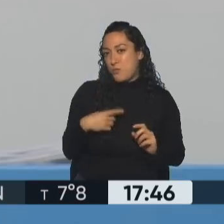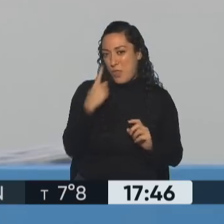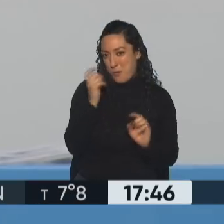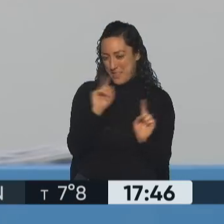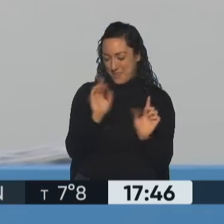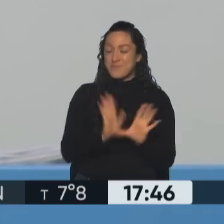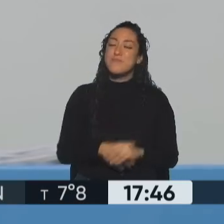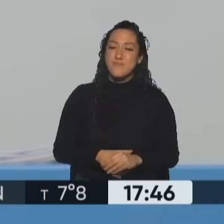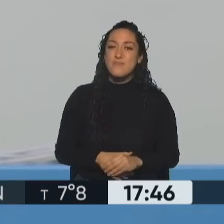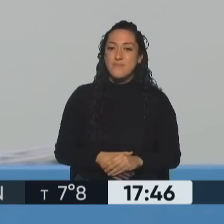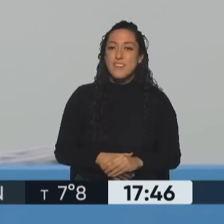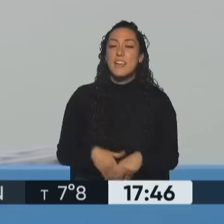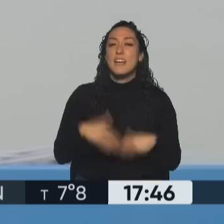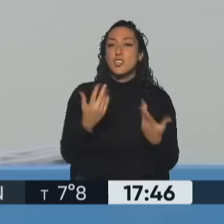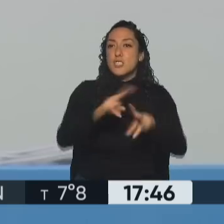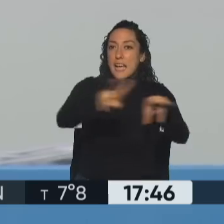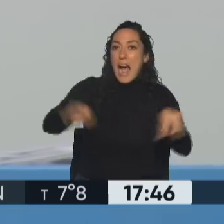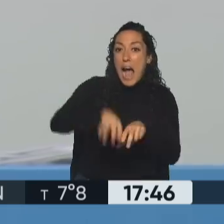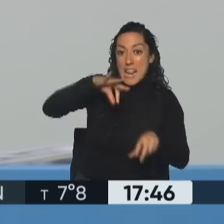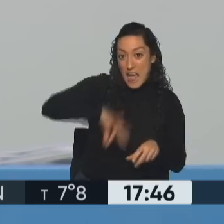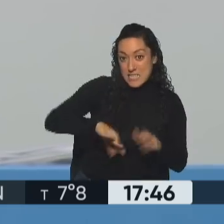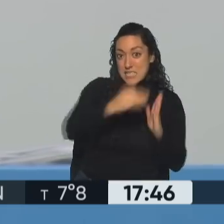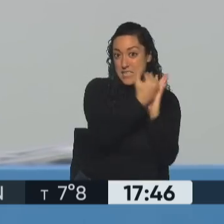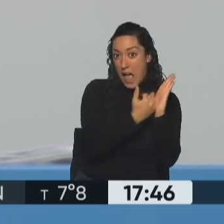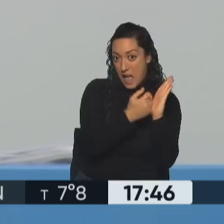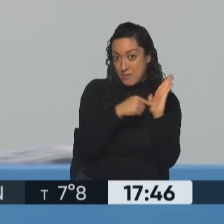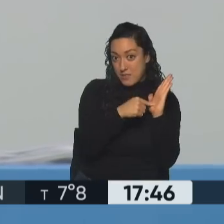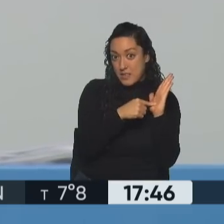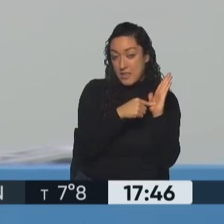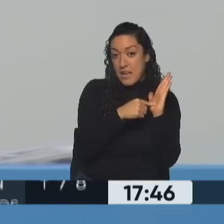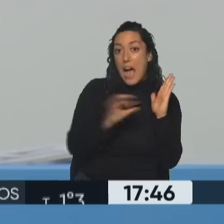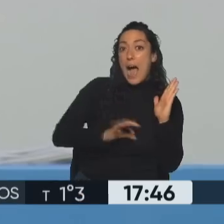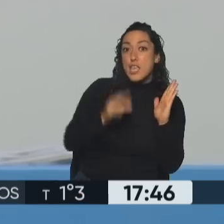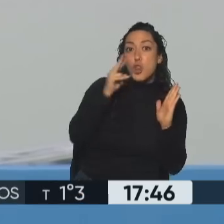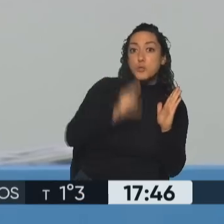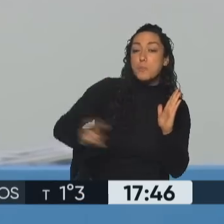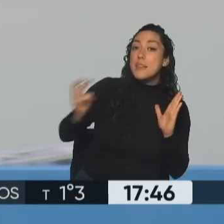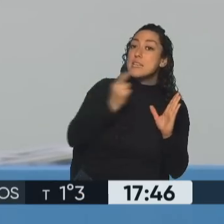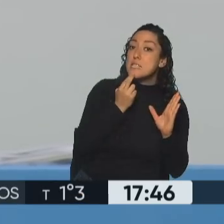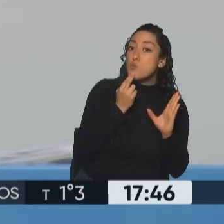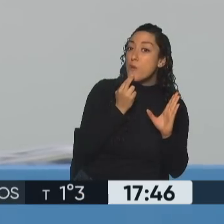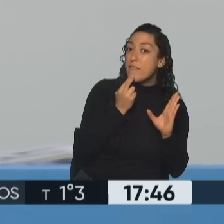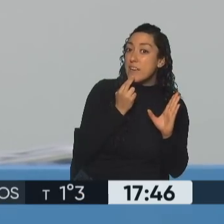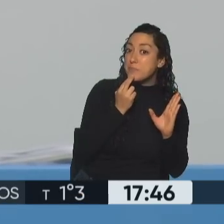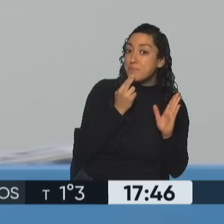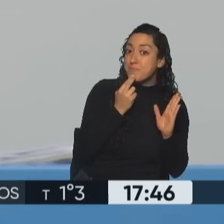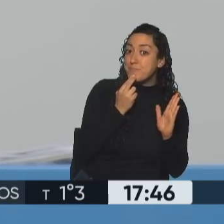la variación entre el 19